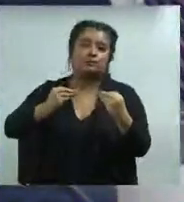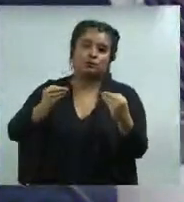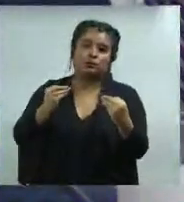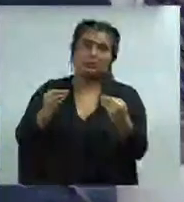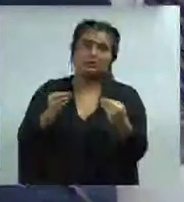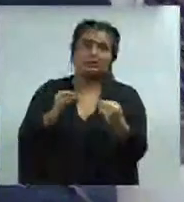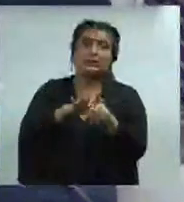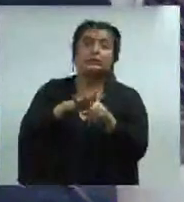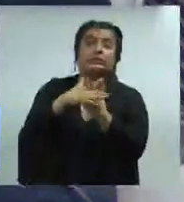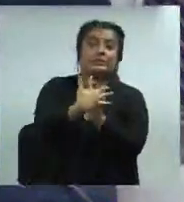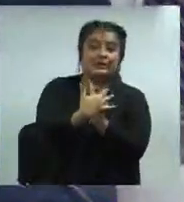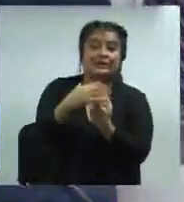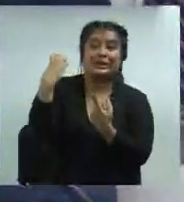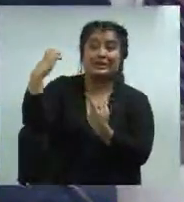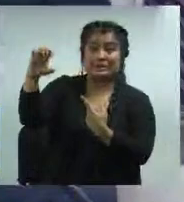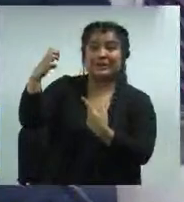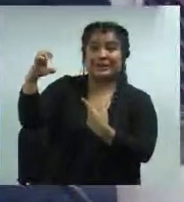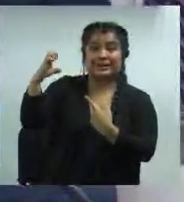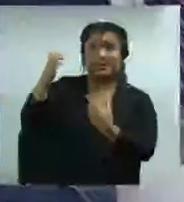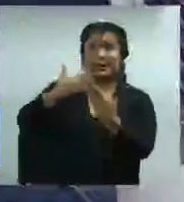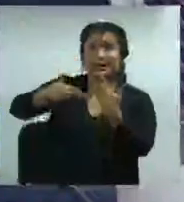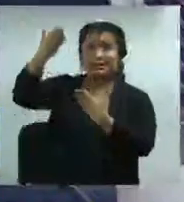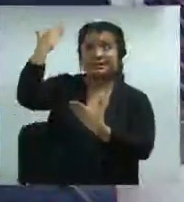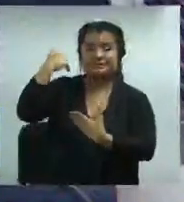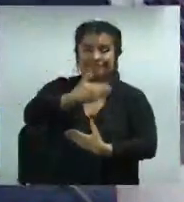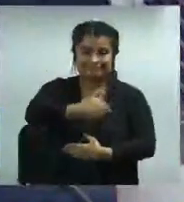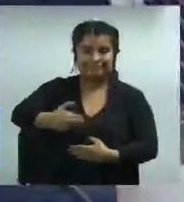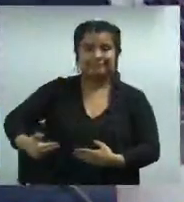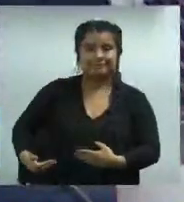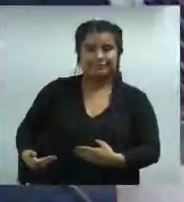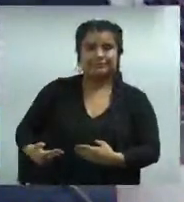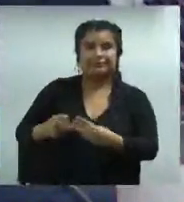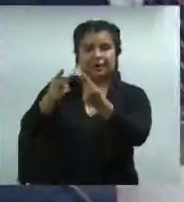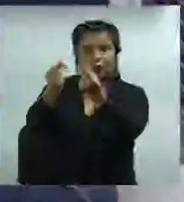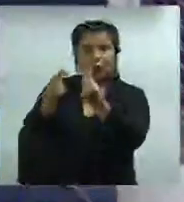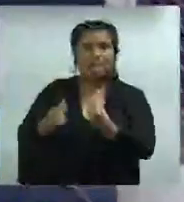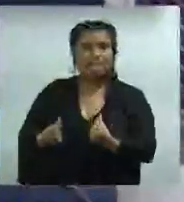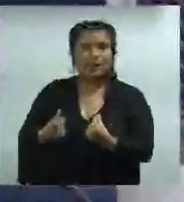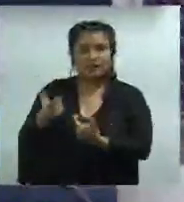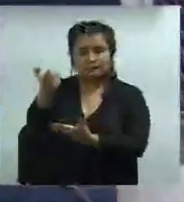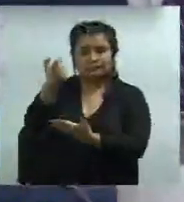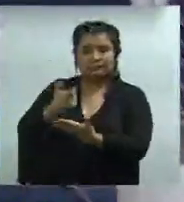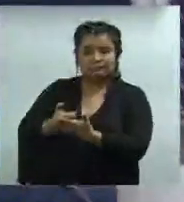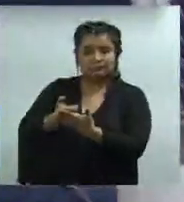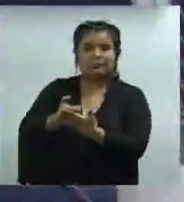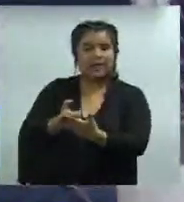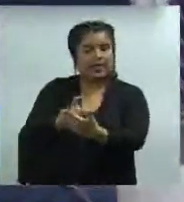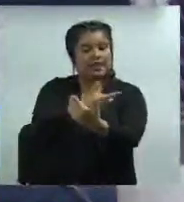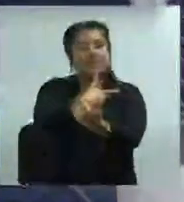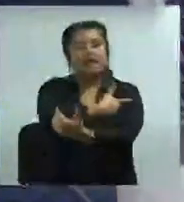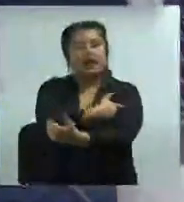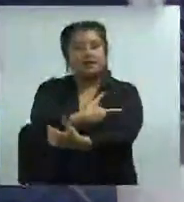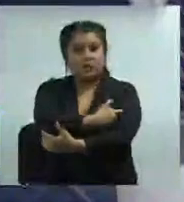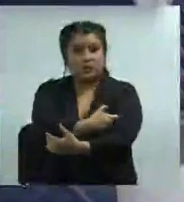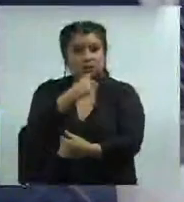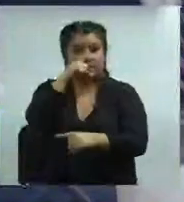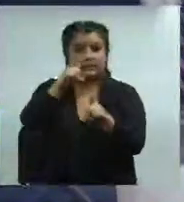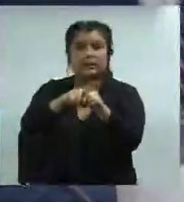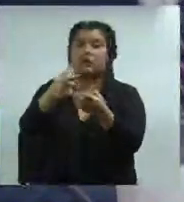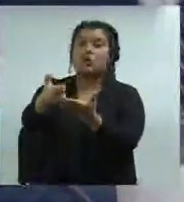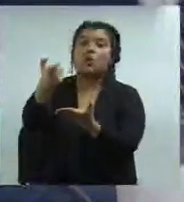estados de este tipo en el gobierno anterior, se tuvo la compra de las vacunas, se tuvo compras también que